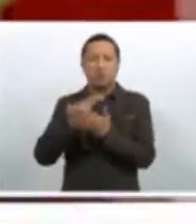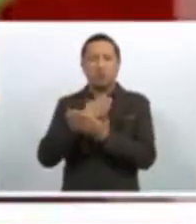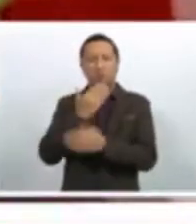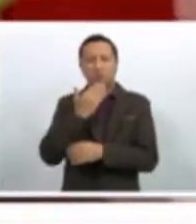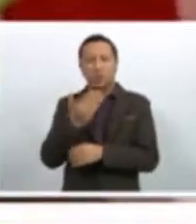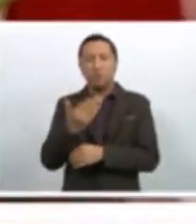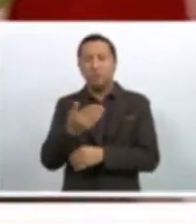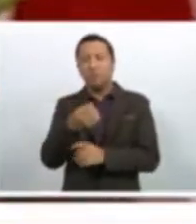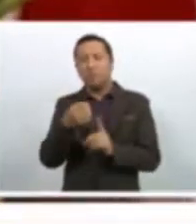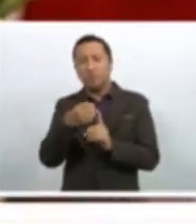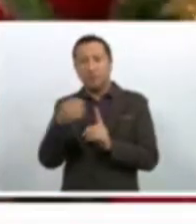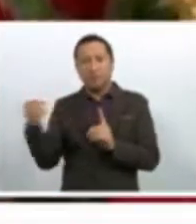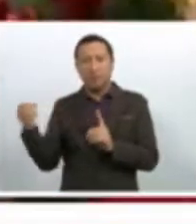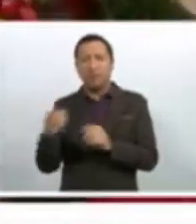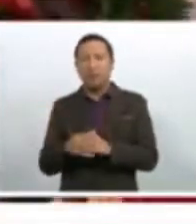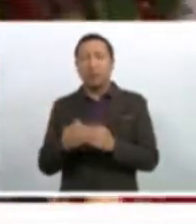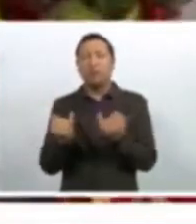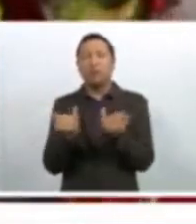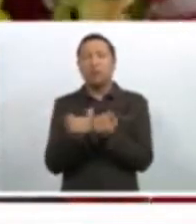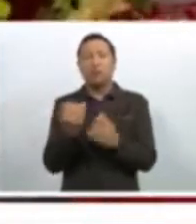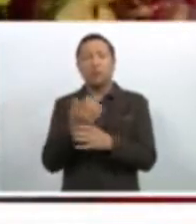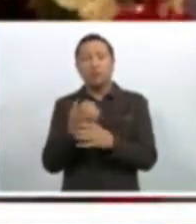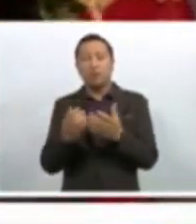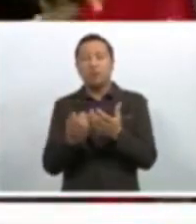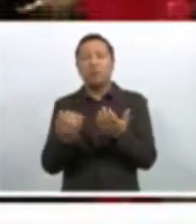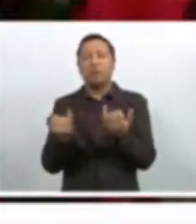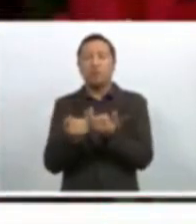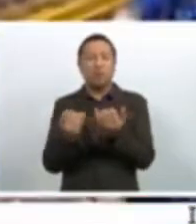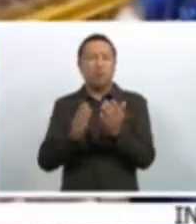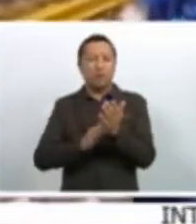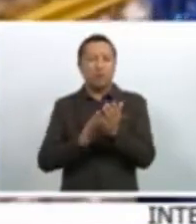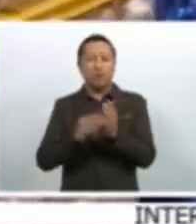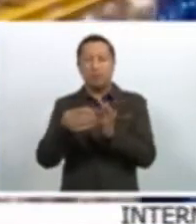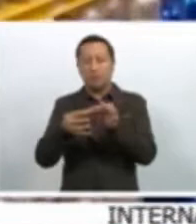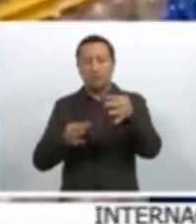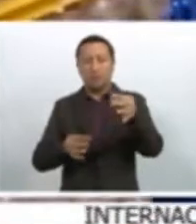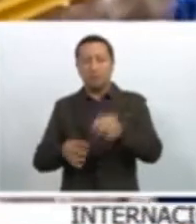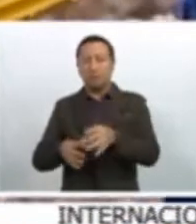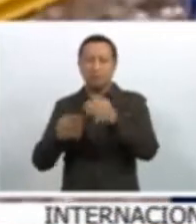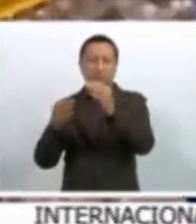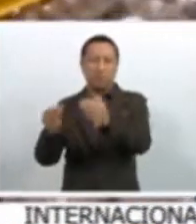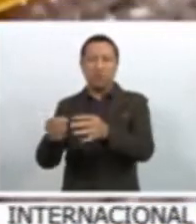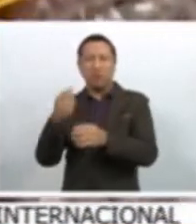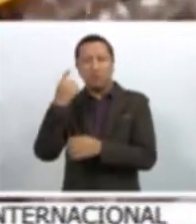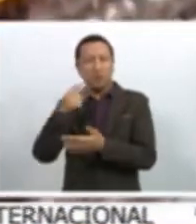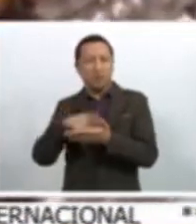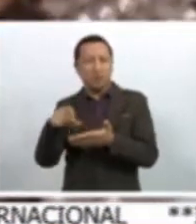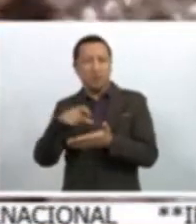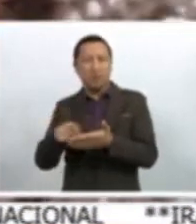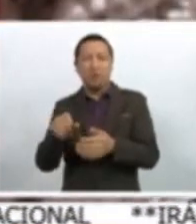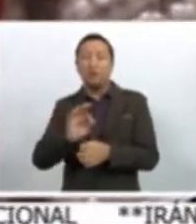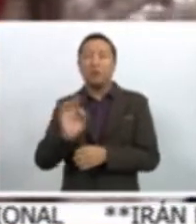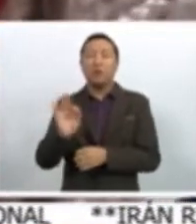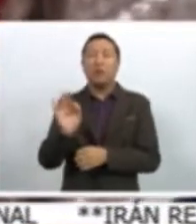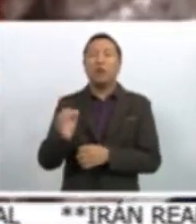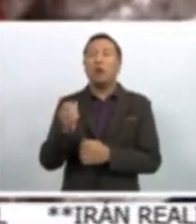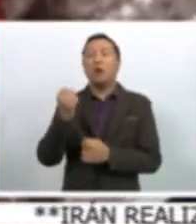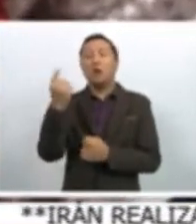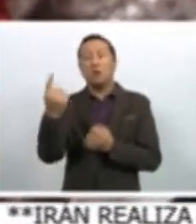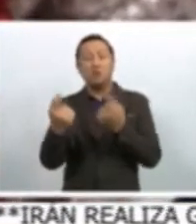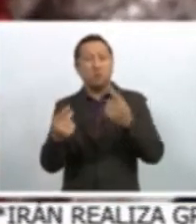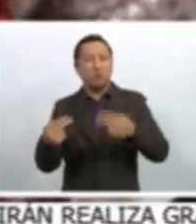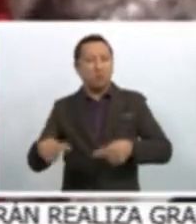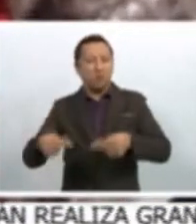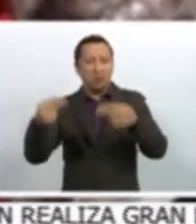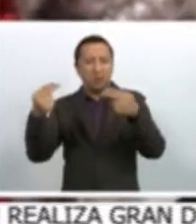productos, así como la expedición de comprobantes de compra. En caso de que algún establecimiento incumpla con las normas establecidas, la